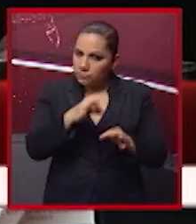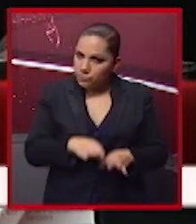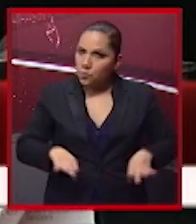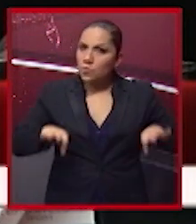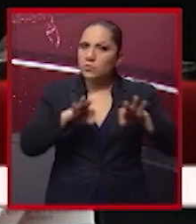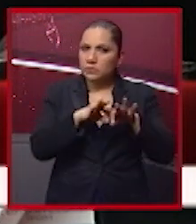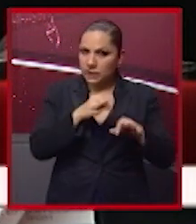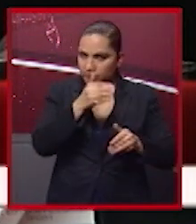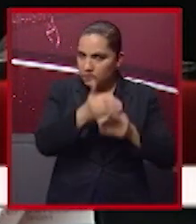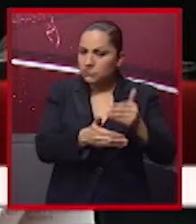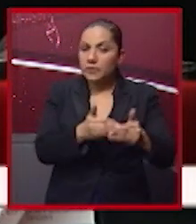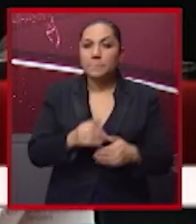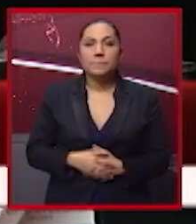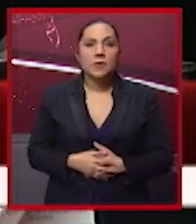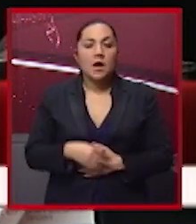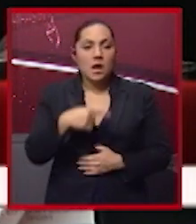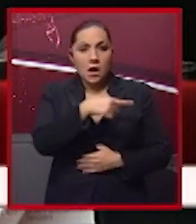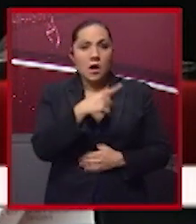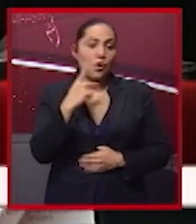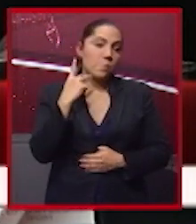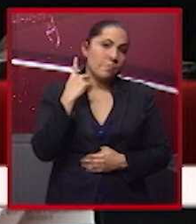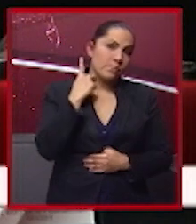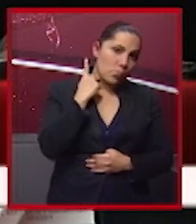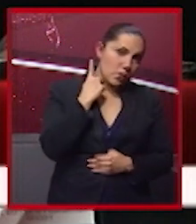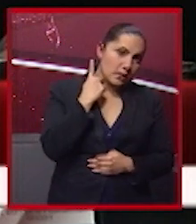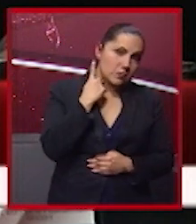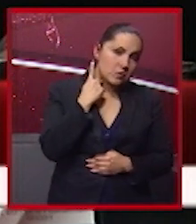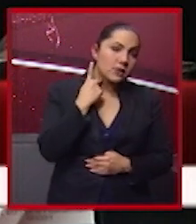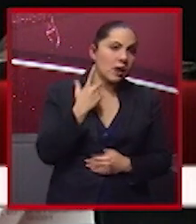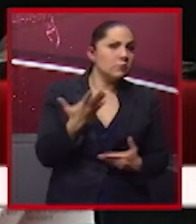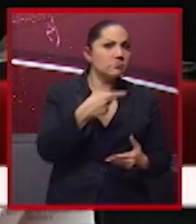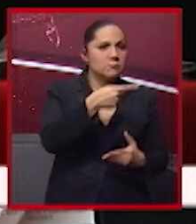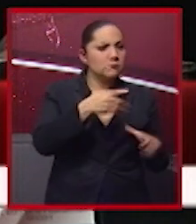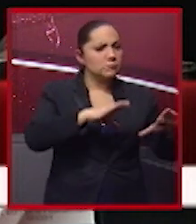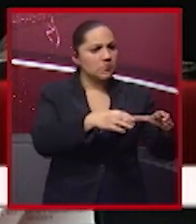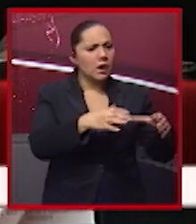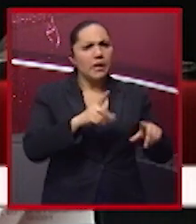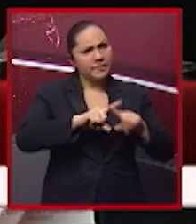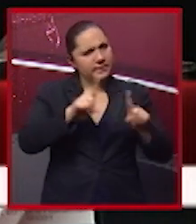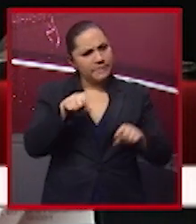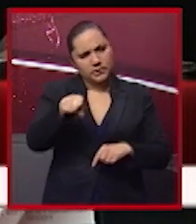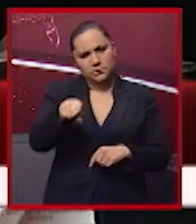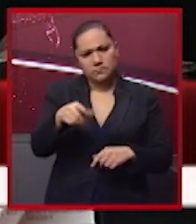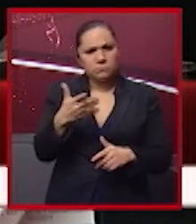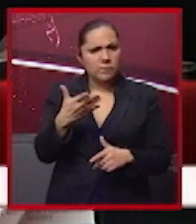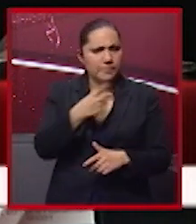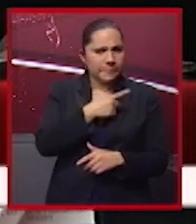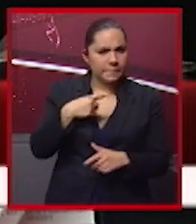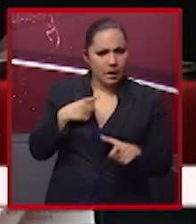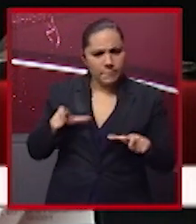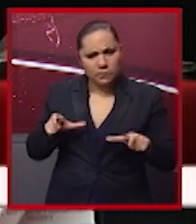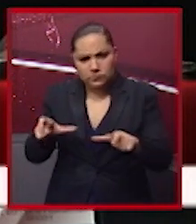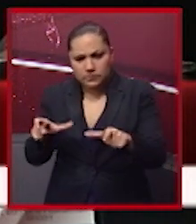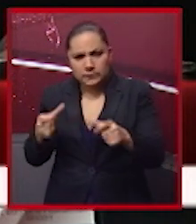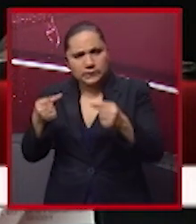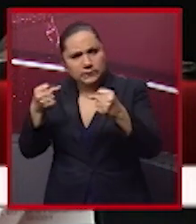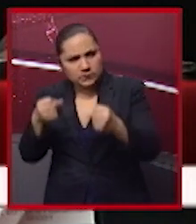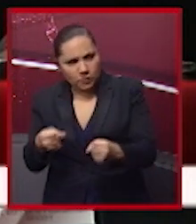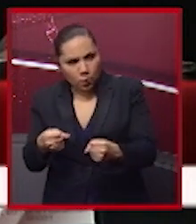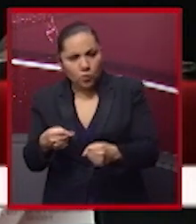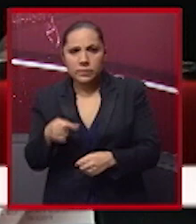esfera, distinta del tema de la fuerza y la seguridad, es un espacio de